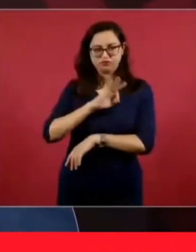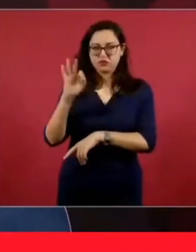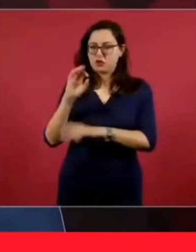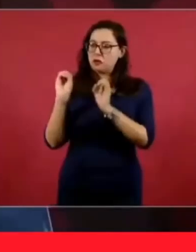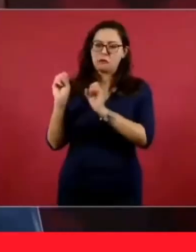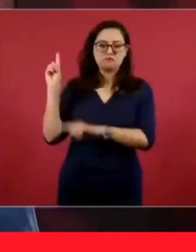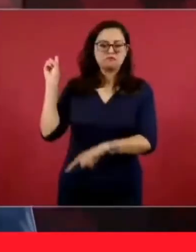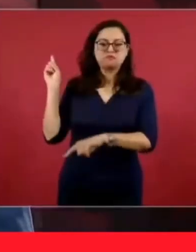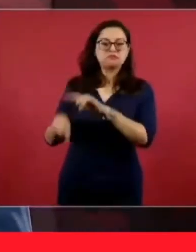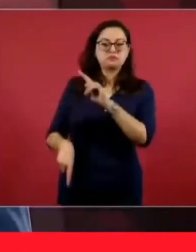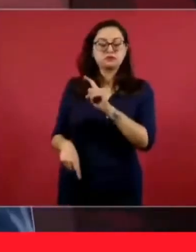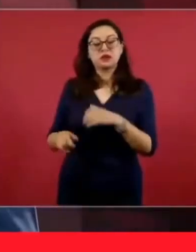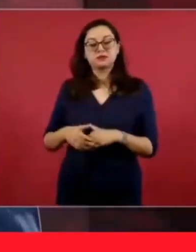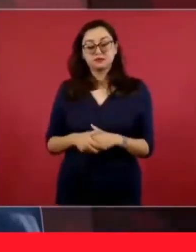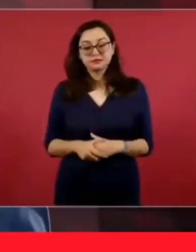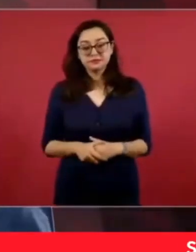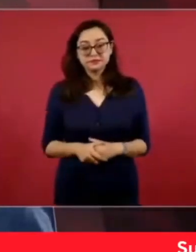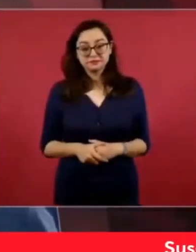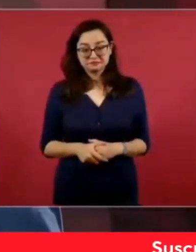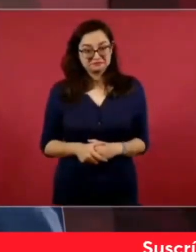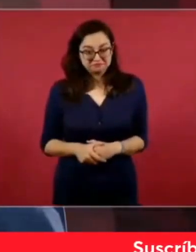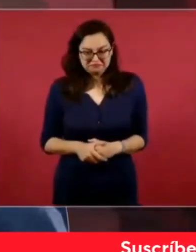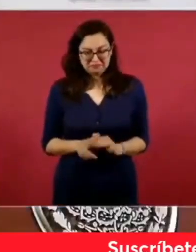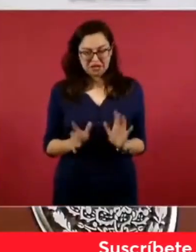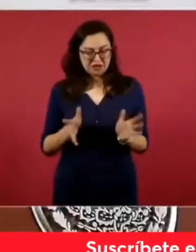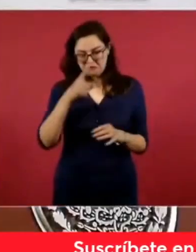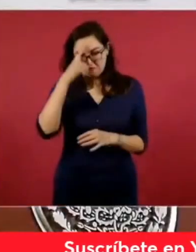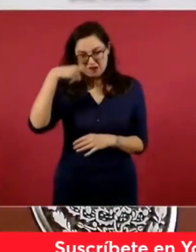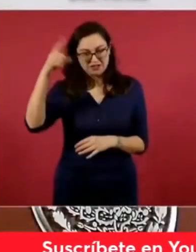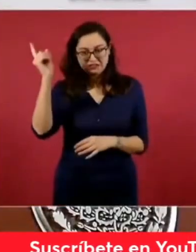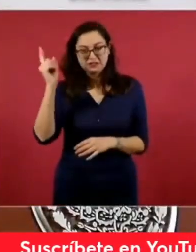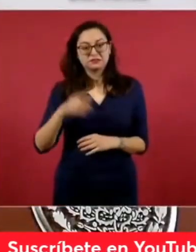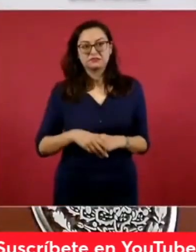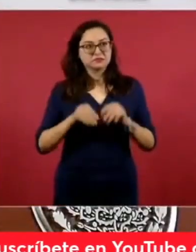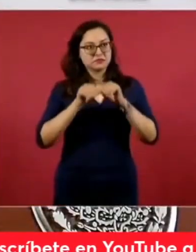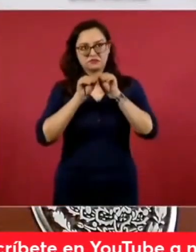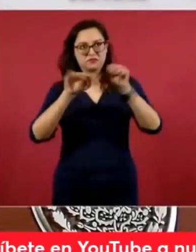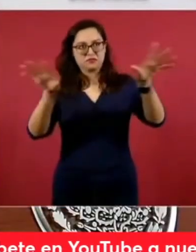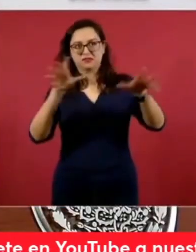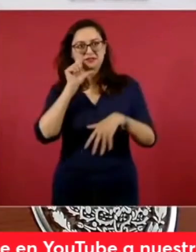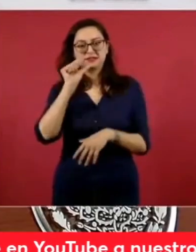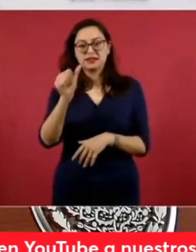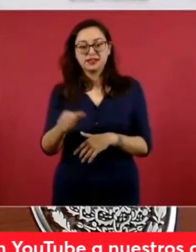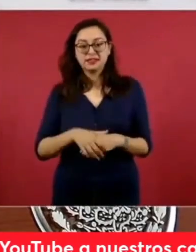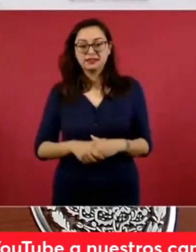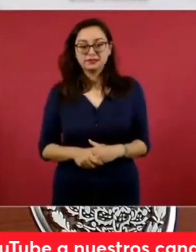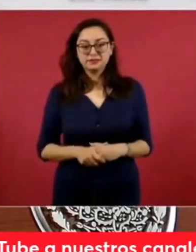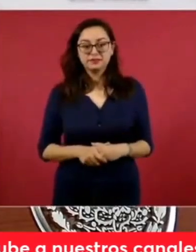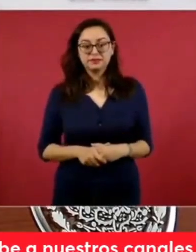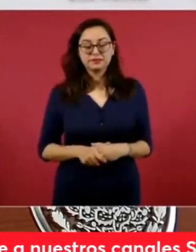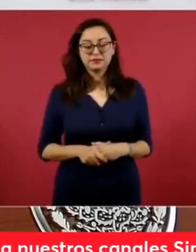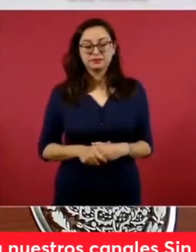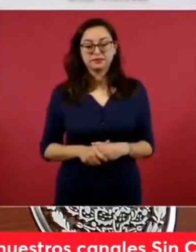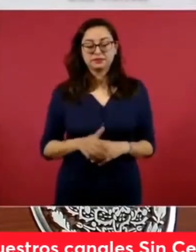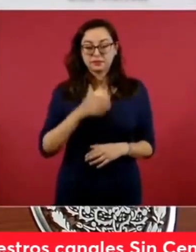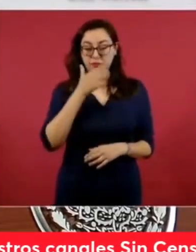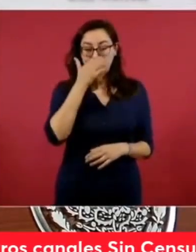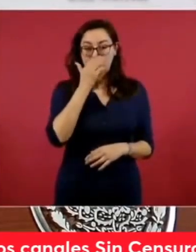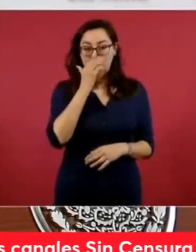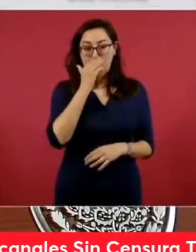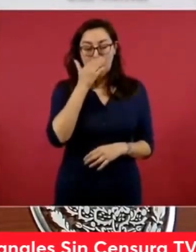me hizo la entrevista a las 12 del día, una entrevista que iba a pasar en su